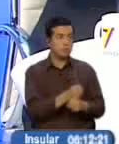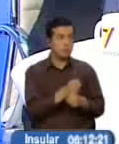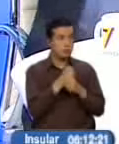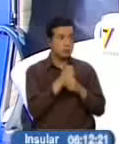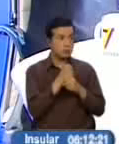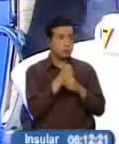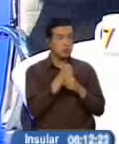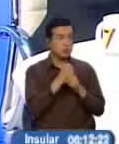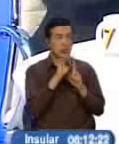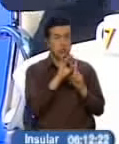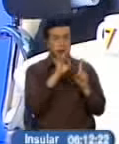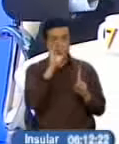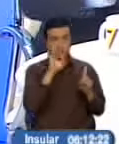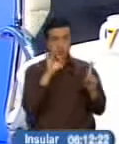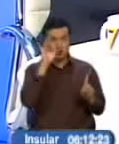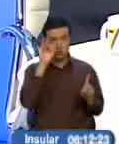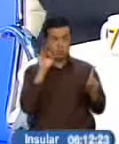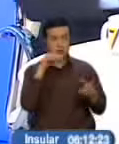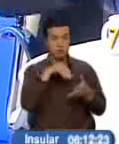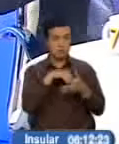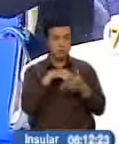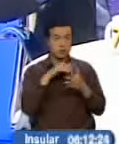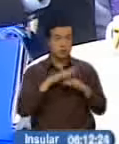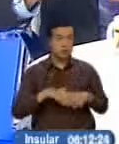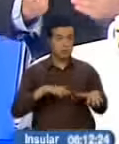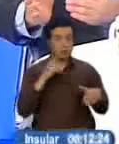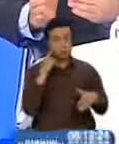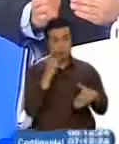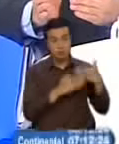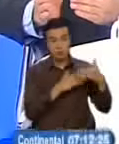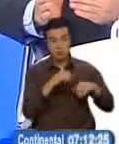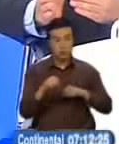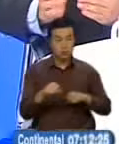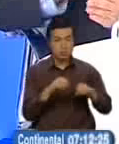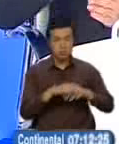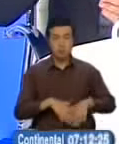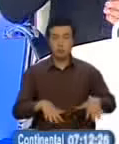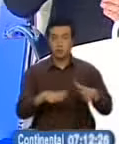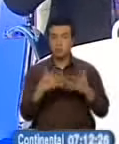existen estadísticas y estudios sobre probabilidades sísmicas.